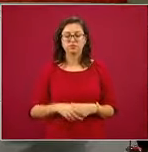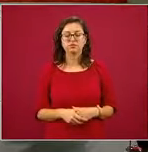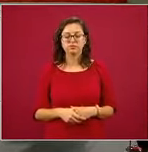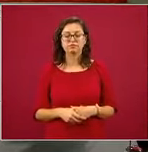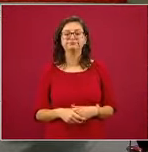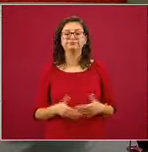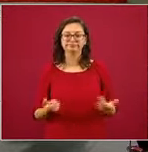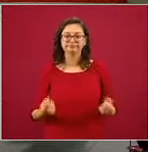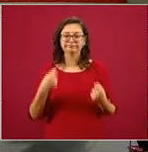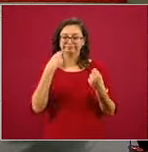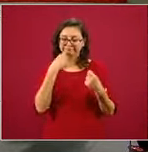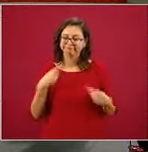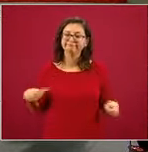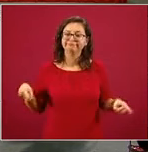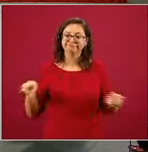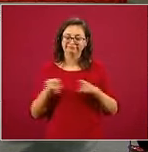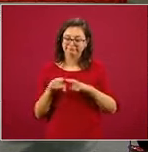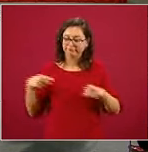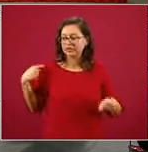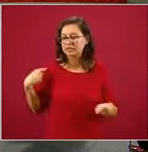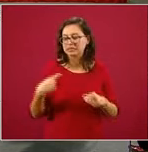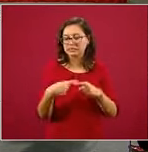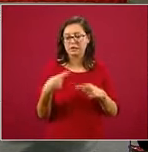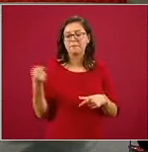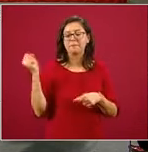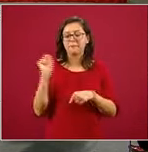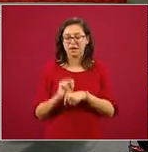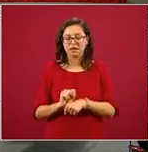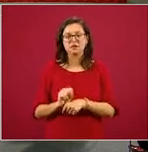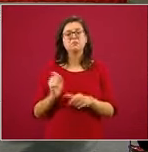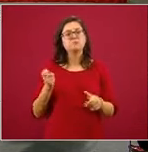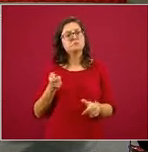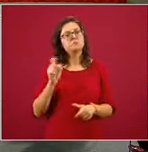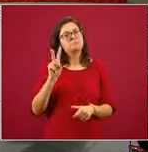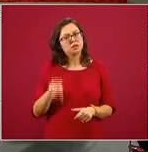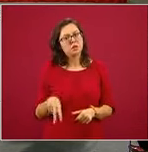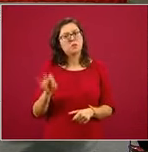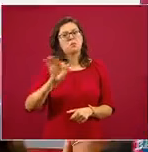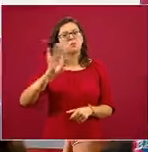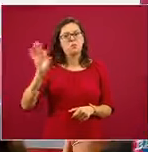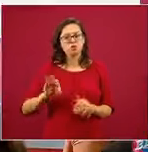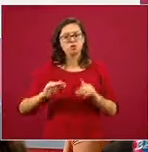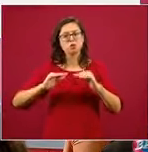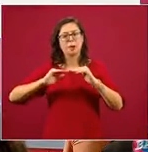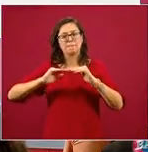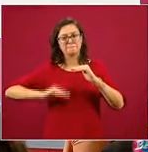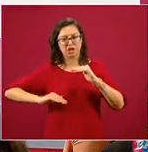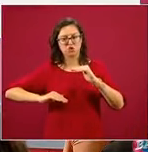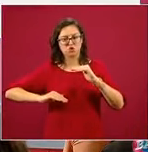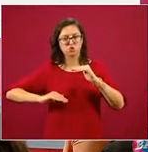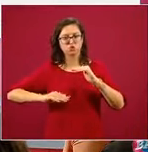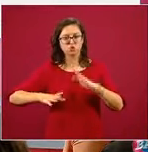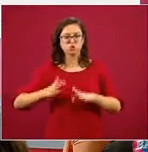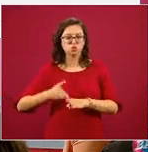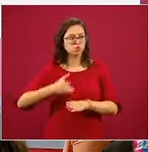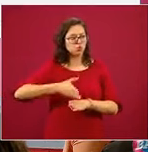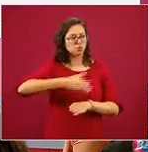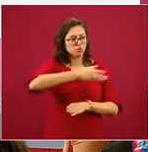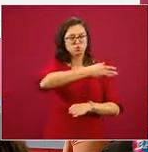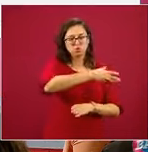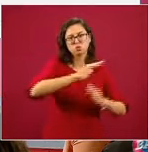va ajustando en esta semana, pero definitivamente estamos con porcentajes que son menores a los que teníamos en